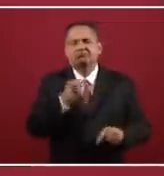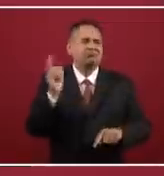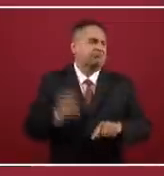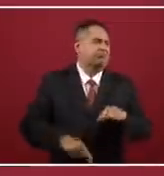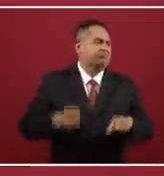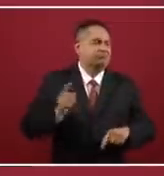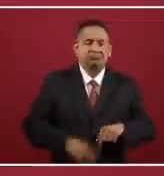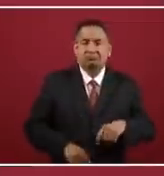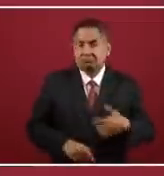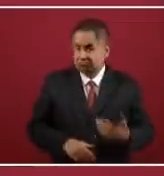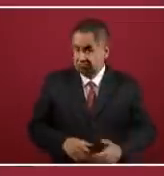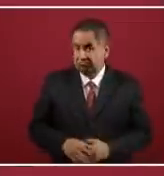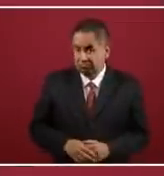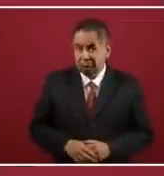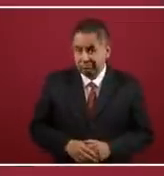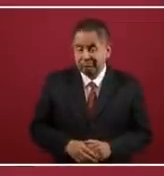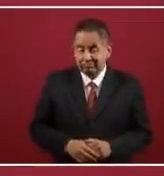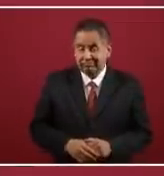Cuando